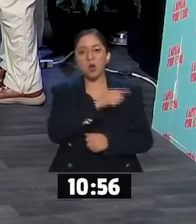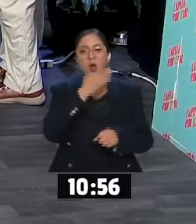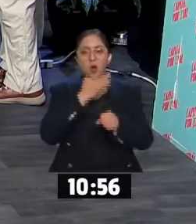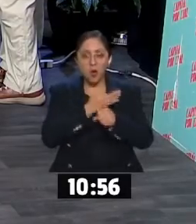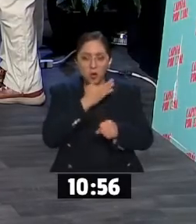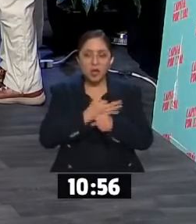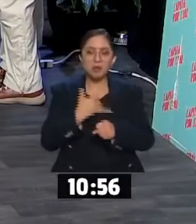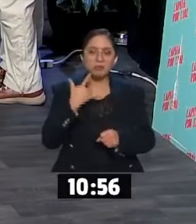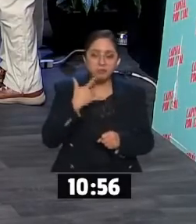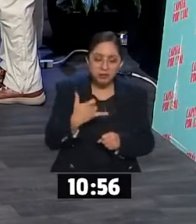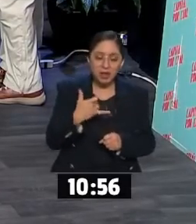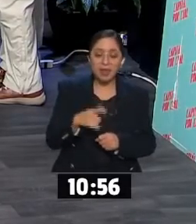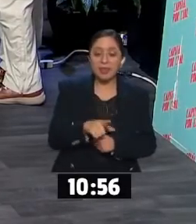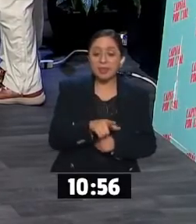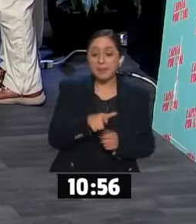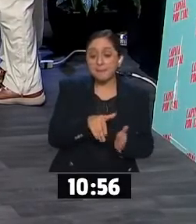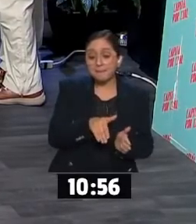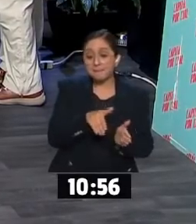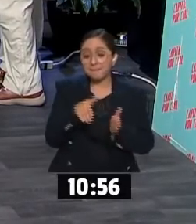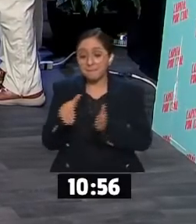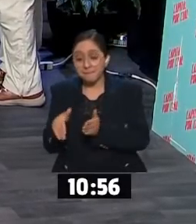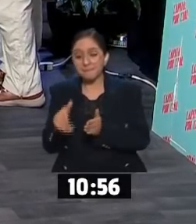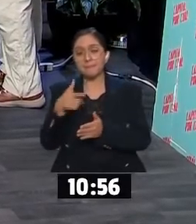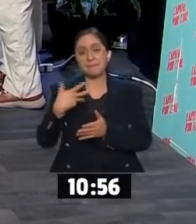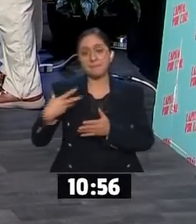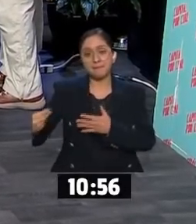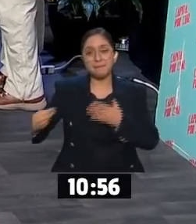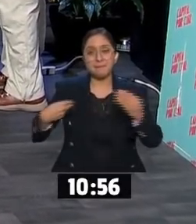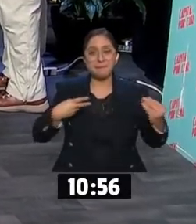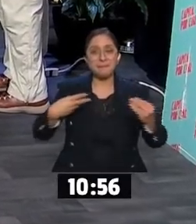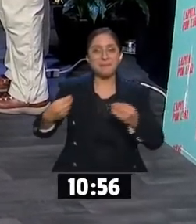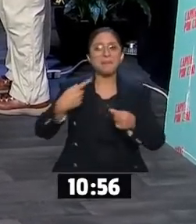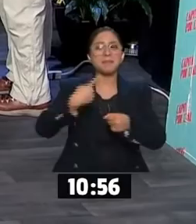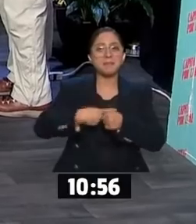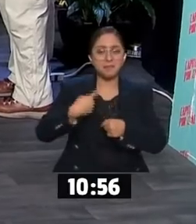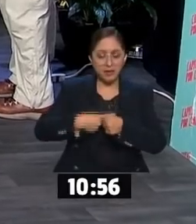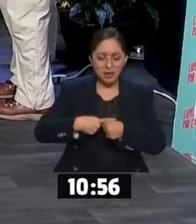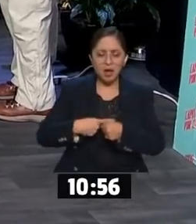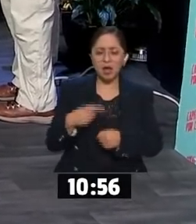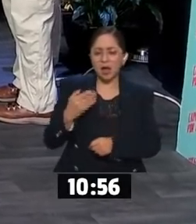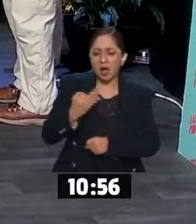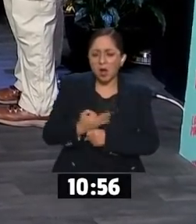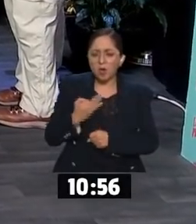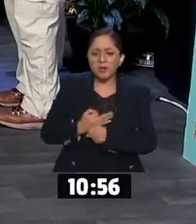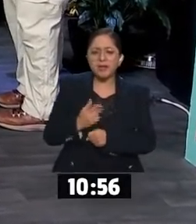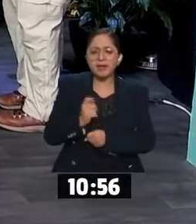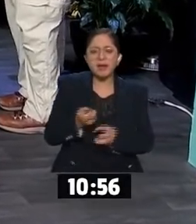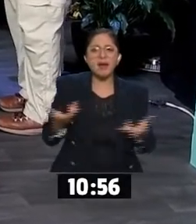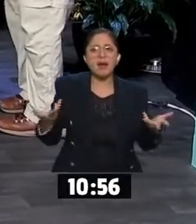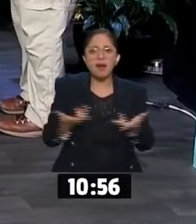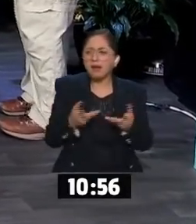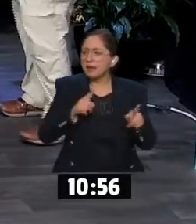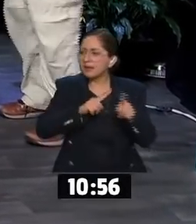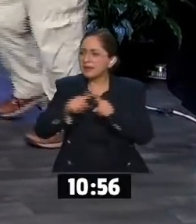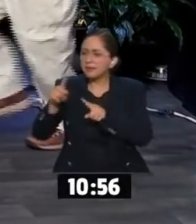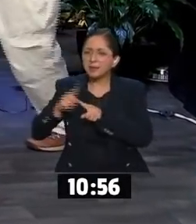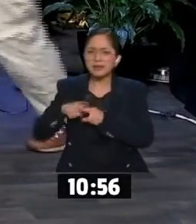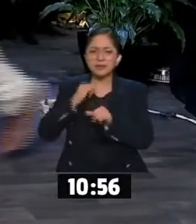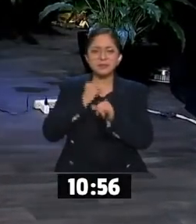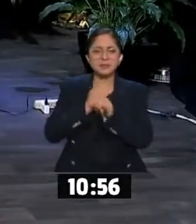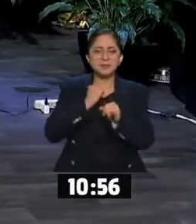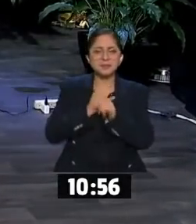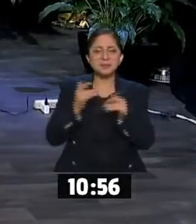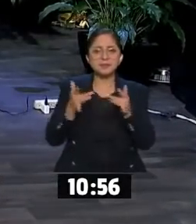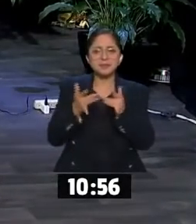pandemia, pospandemia. Así es. Pandemia, sí. Oiga, ¿y qué viene? ¿Ahorita qué están estrenando? ¿Cómo los encontramos en todas las plataformas? Pase para